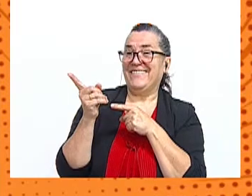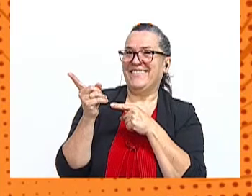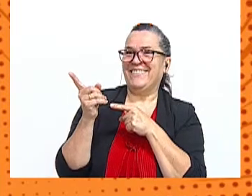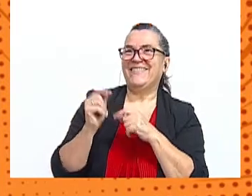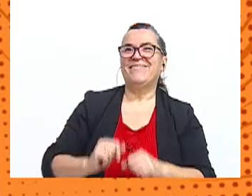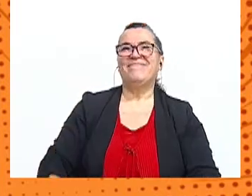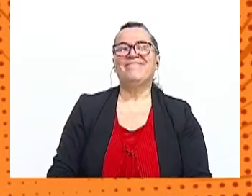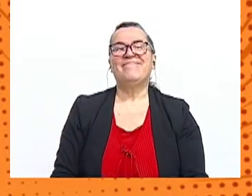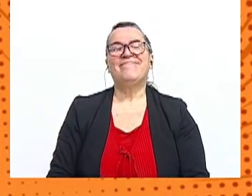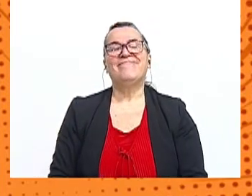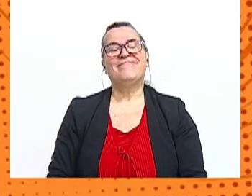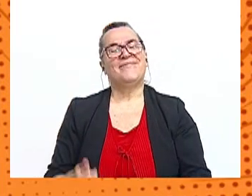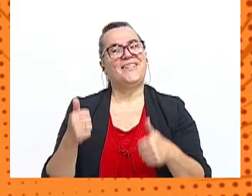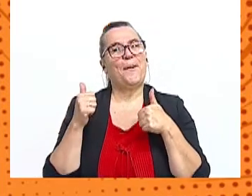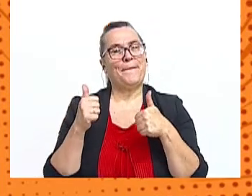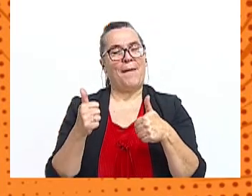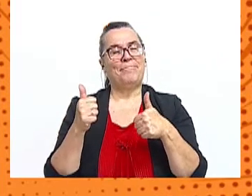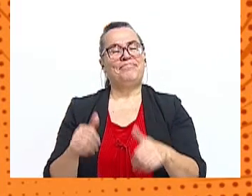Muy bien.